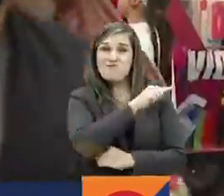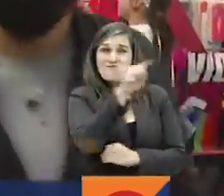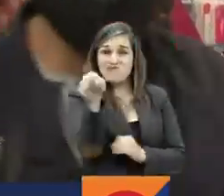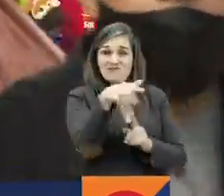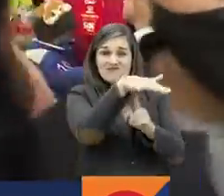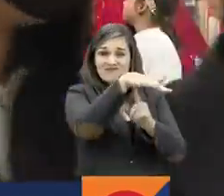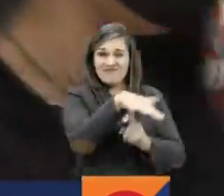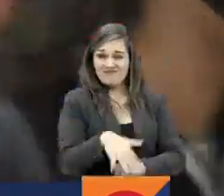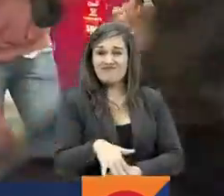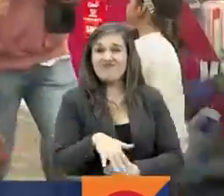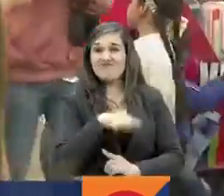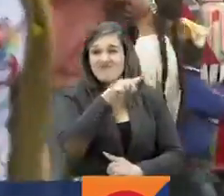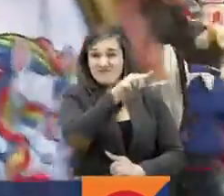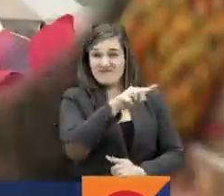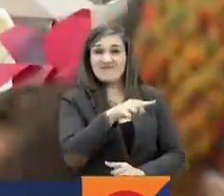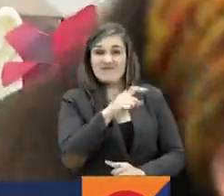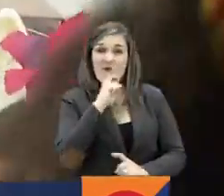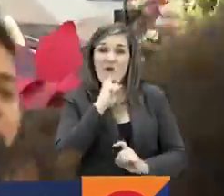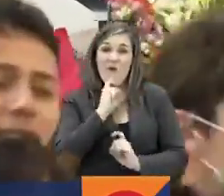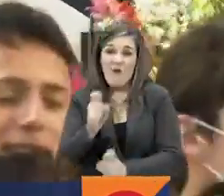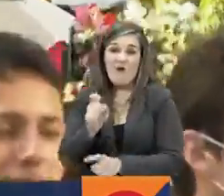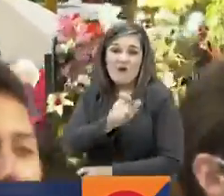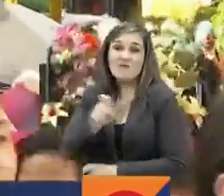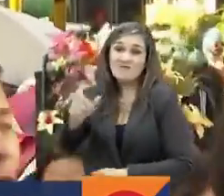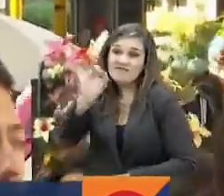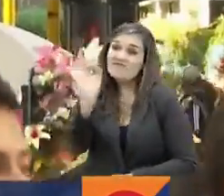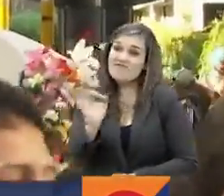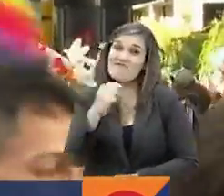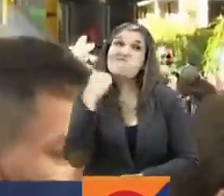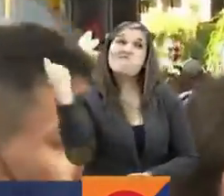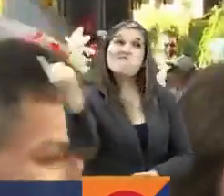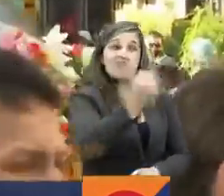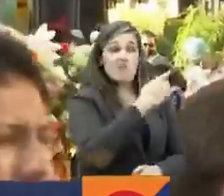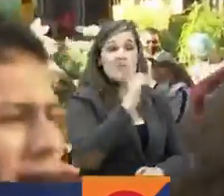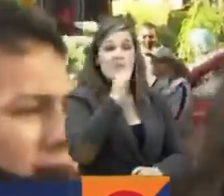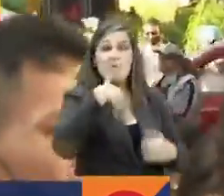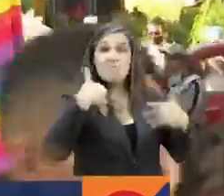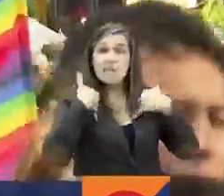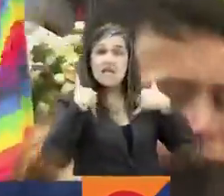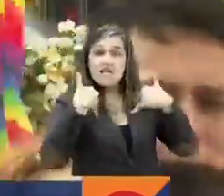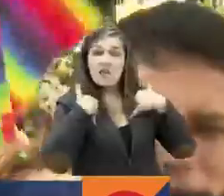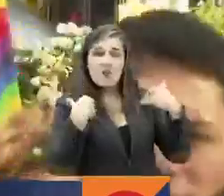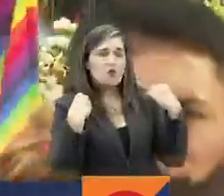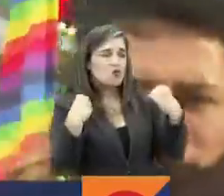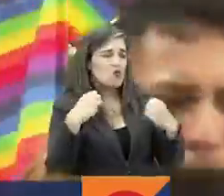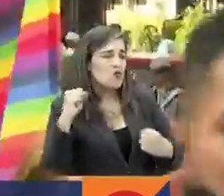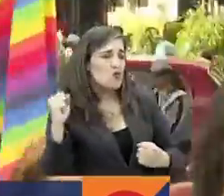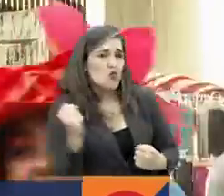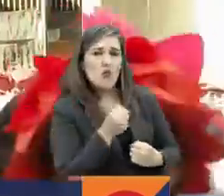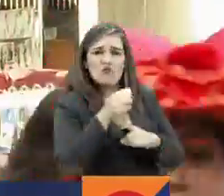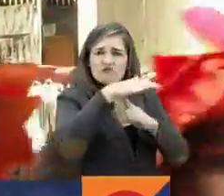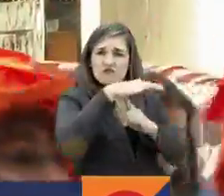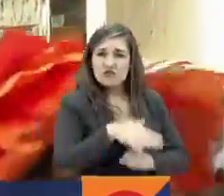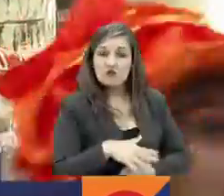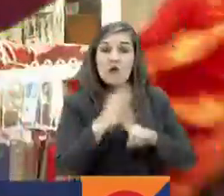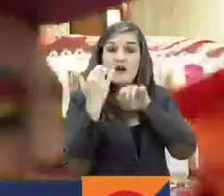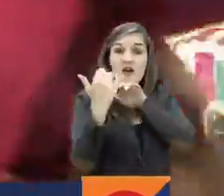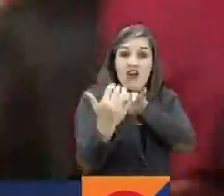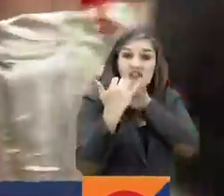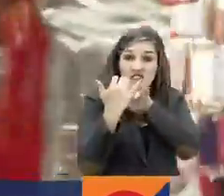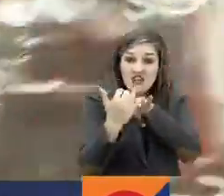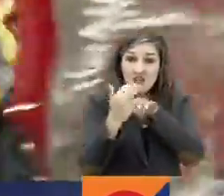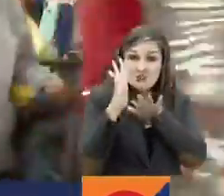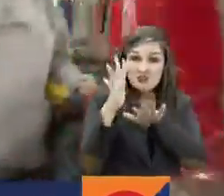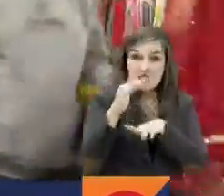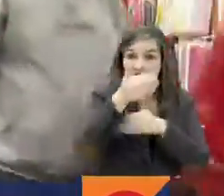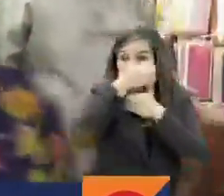transfobia o sea somos muchas las víctimas de los sectores el gtp y dentro del conflicto armado han sido años